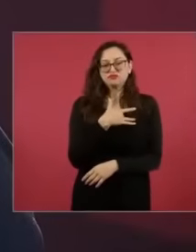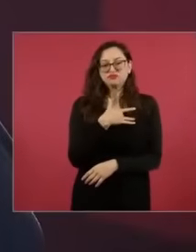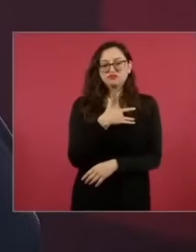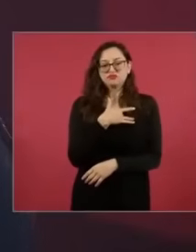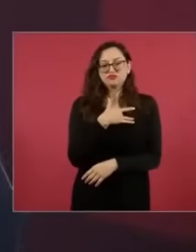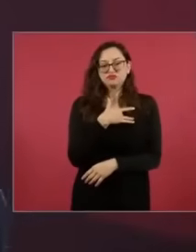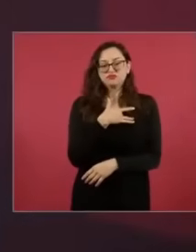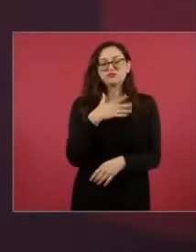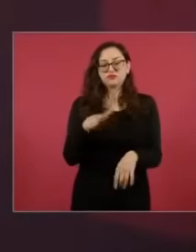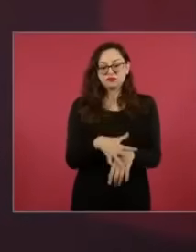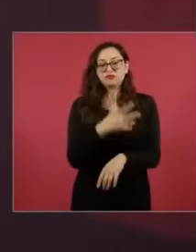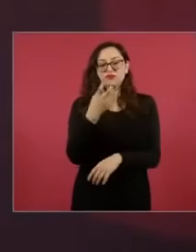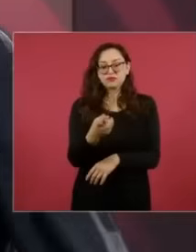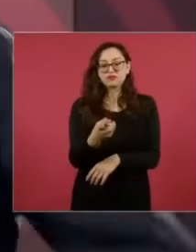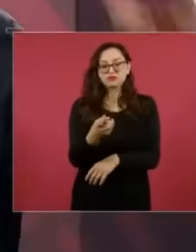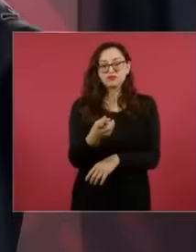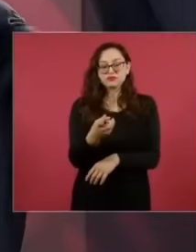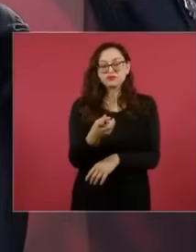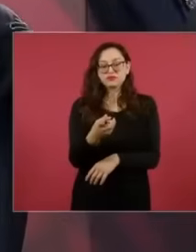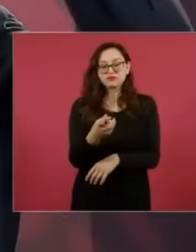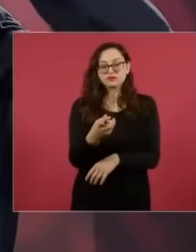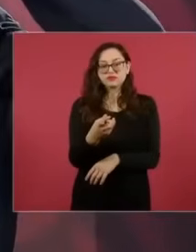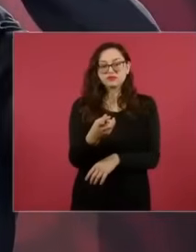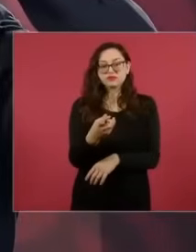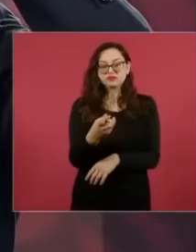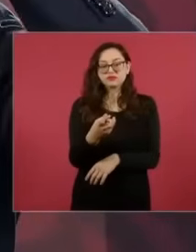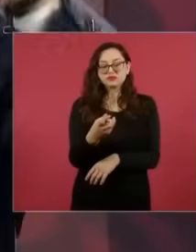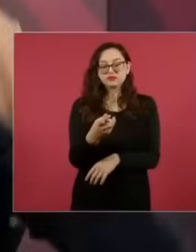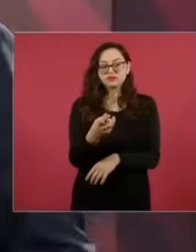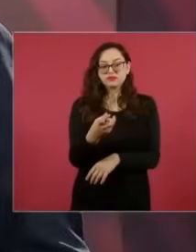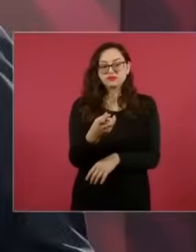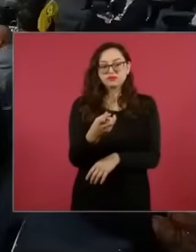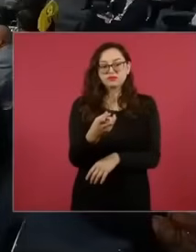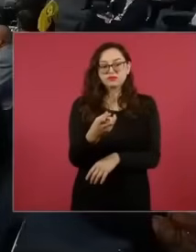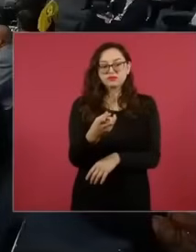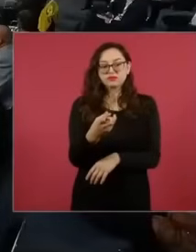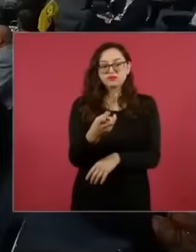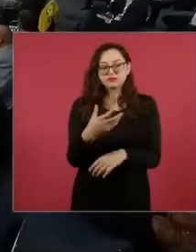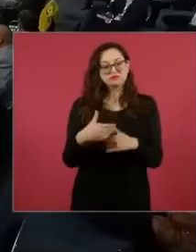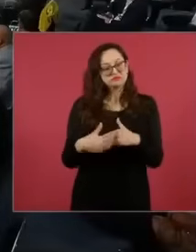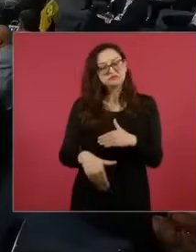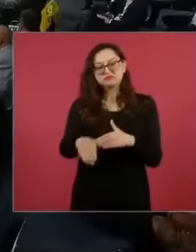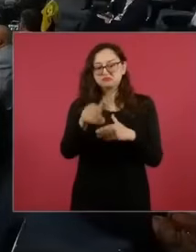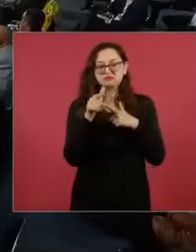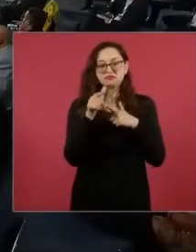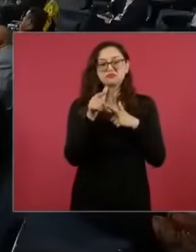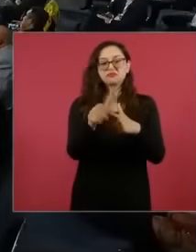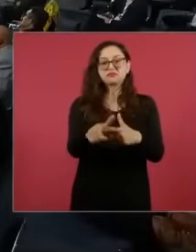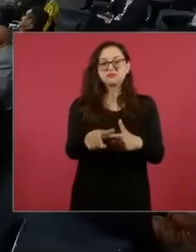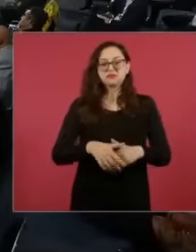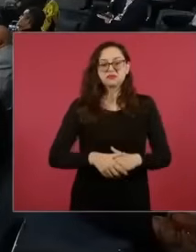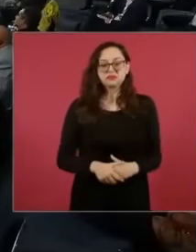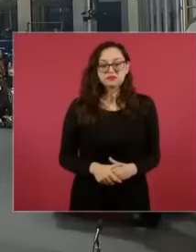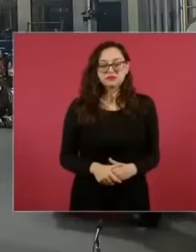por diferentes redes sociales. El amor que le damos aquí, pues es mantenerlo bien informado con este señor.